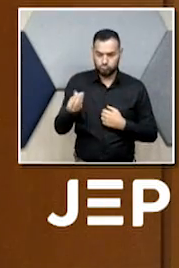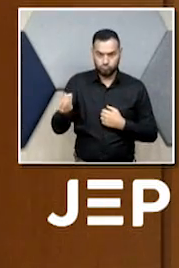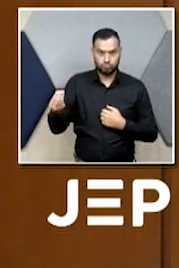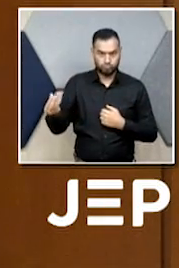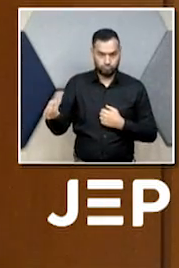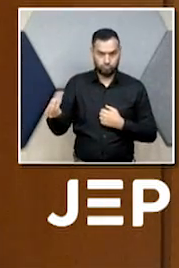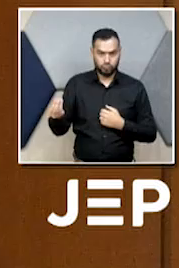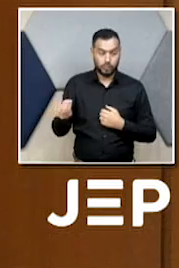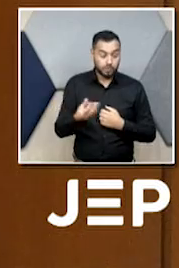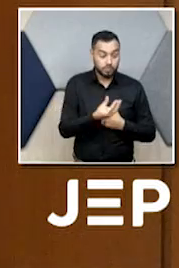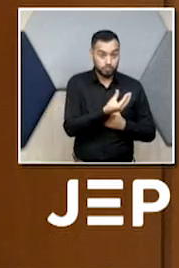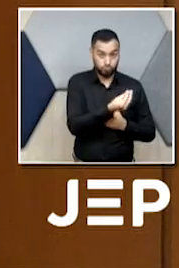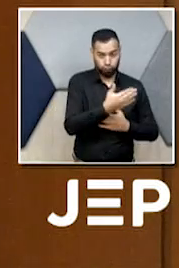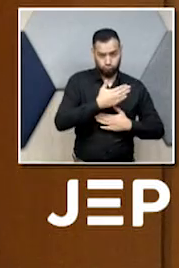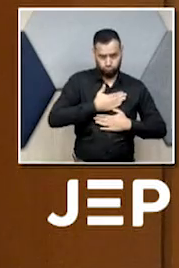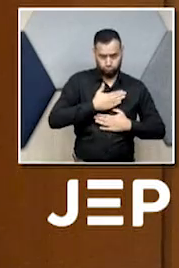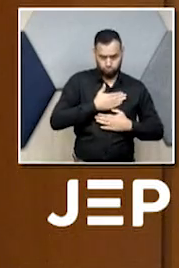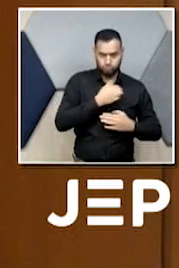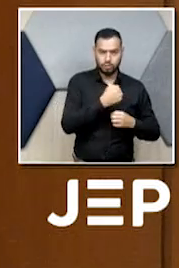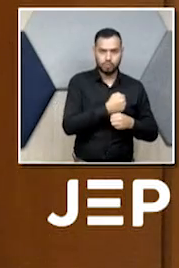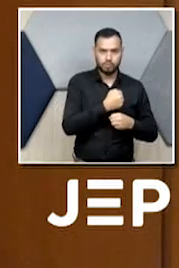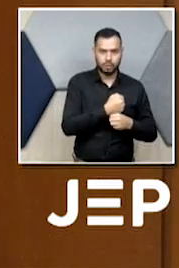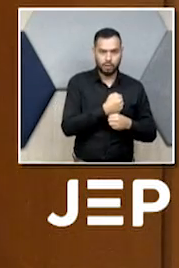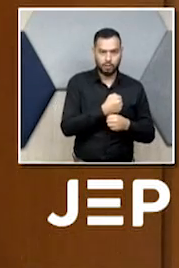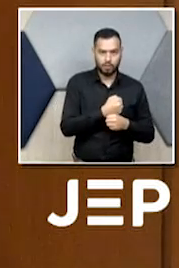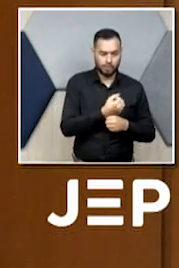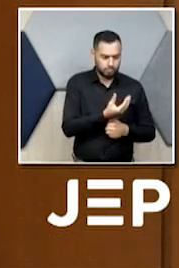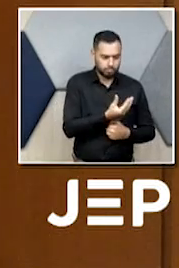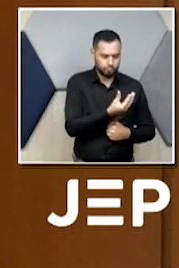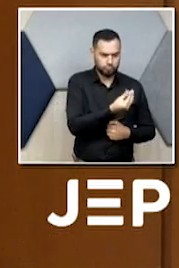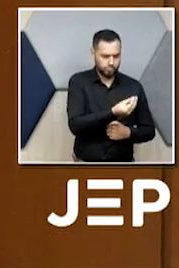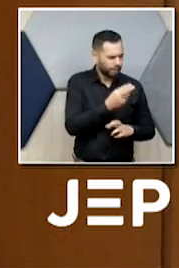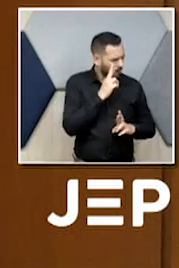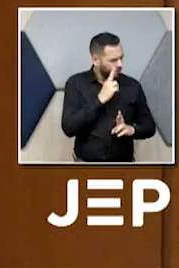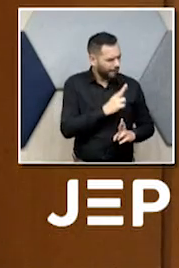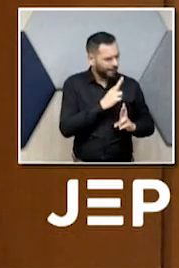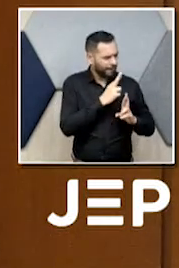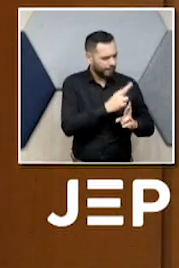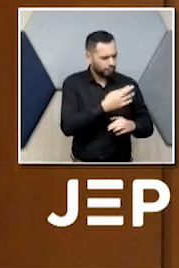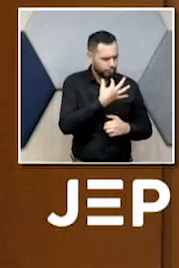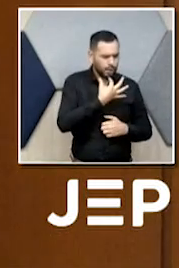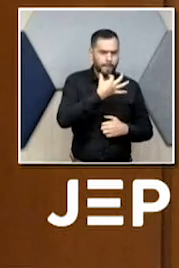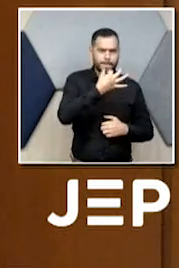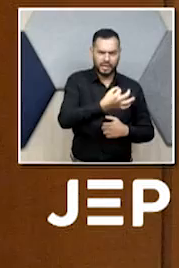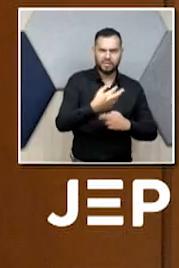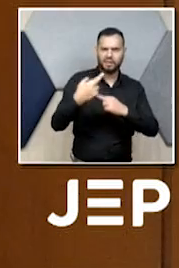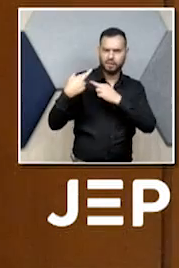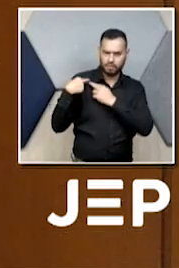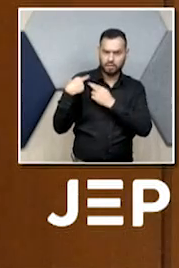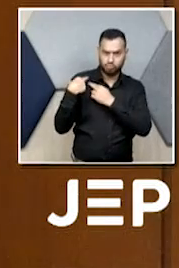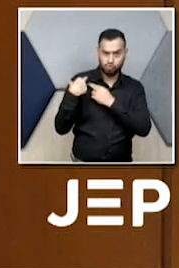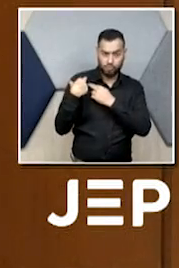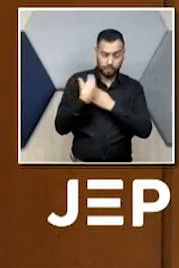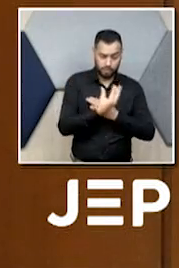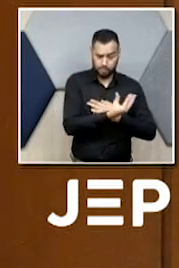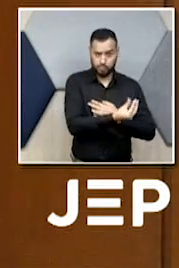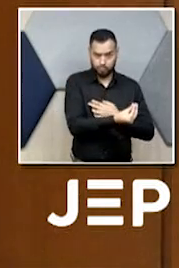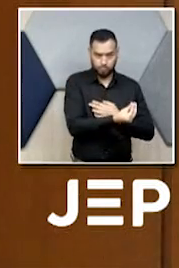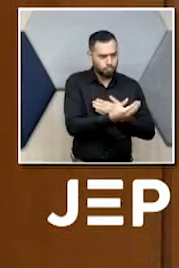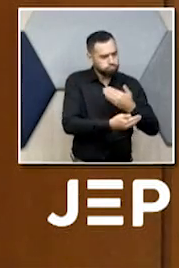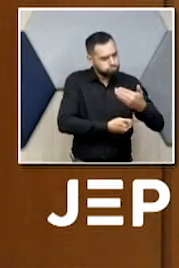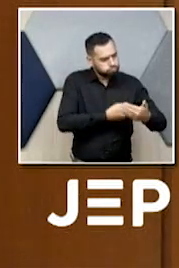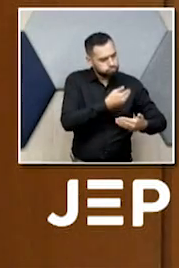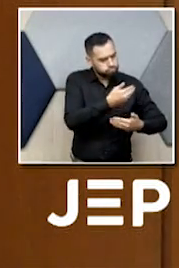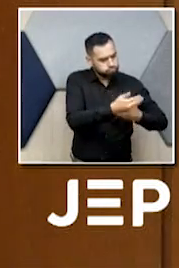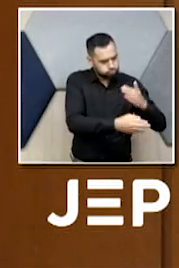que hago parte, la sección con reconocimiento de verdad y responsabilidad, avanzar en el juicio de